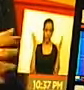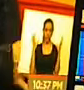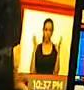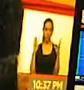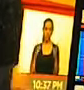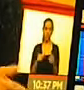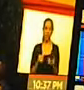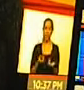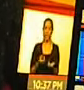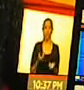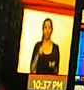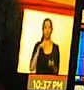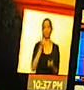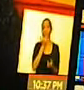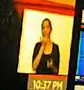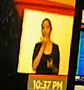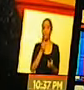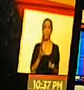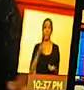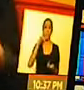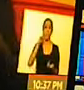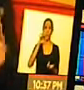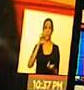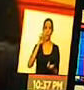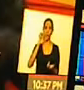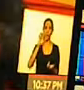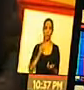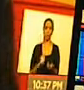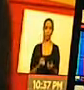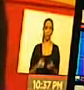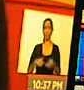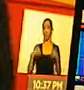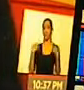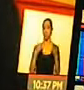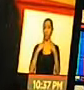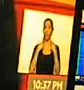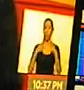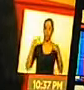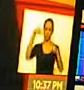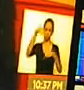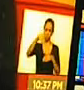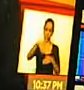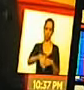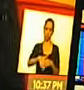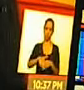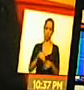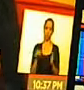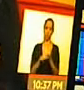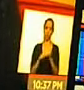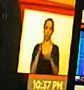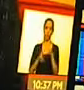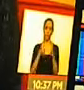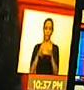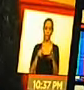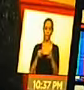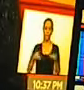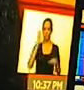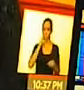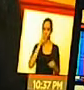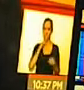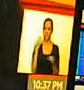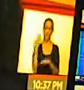costado cualquier cantidad de memes a este señor y su popularidad terminó bajando mucho más que por donde pasa el metro, las aguas negras de la ciudad de Caracas.